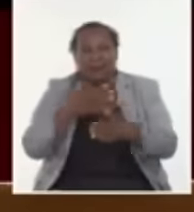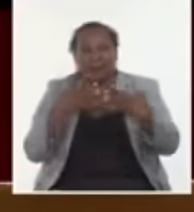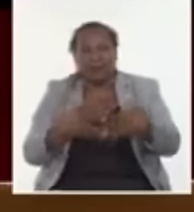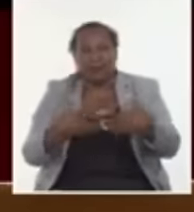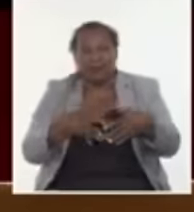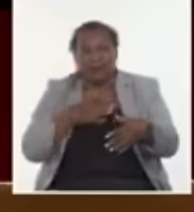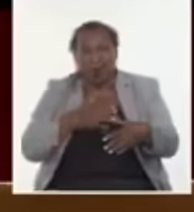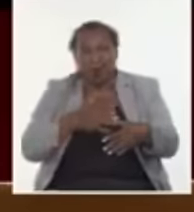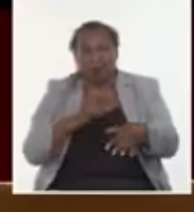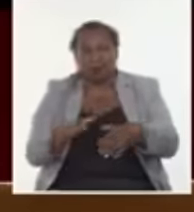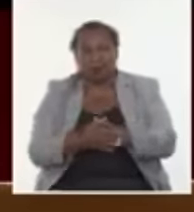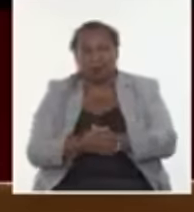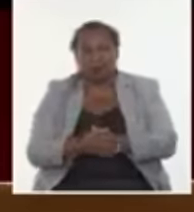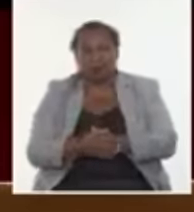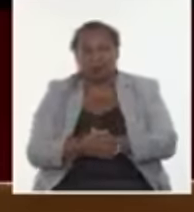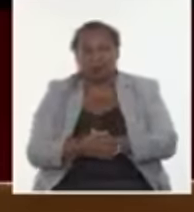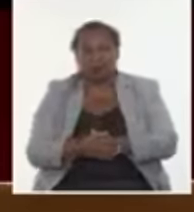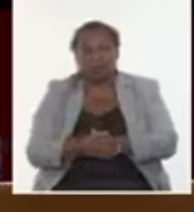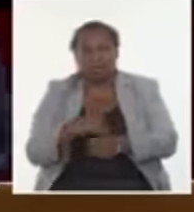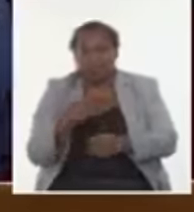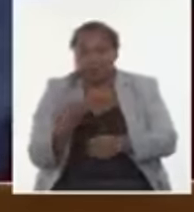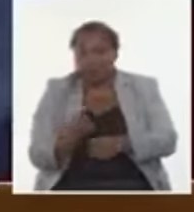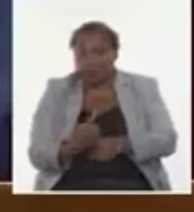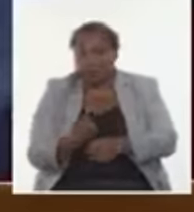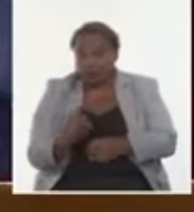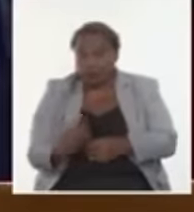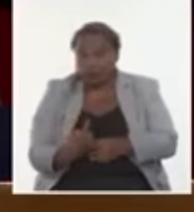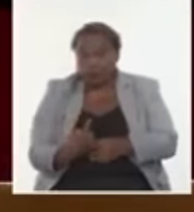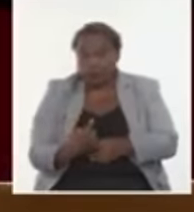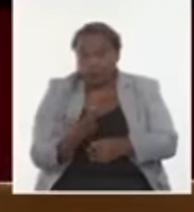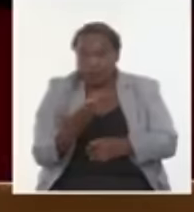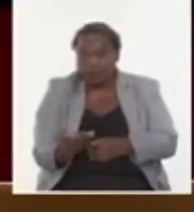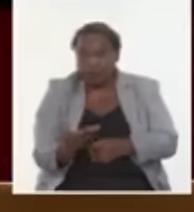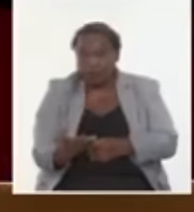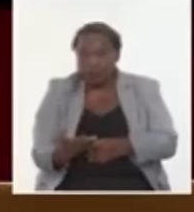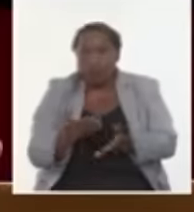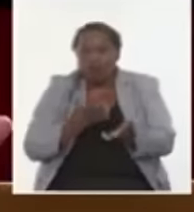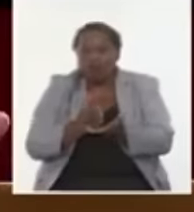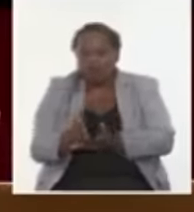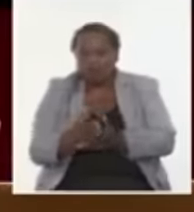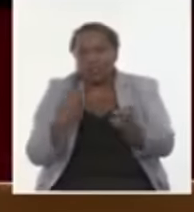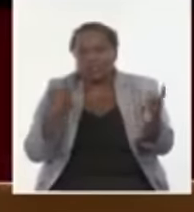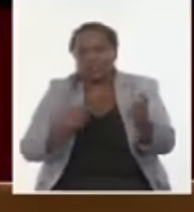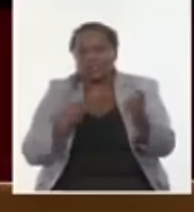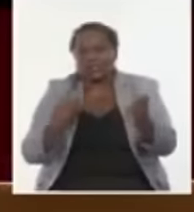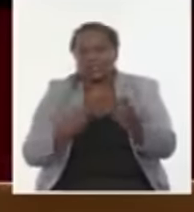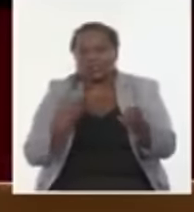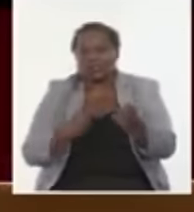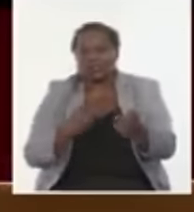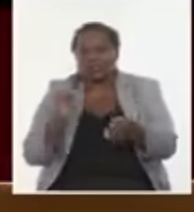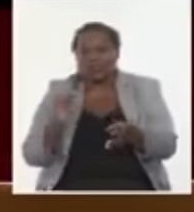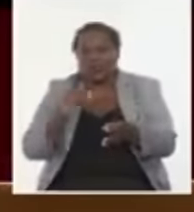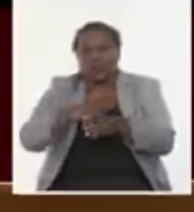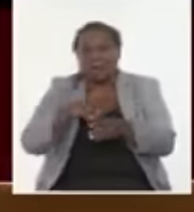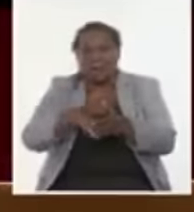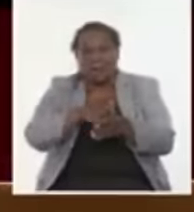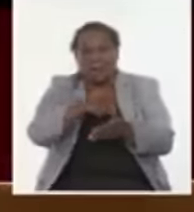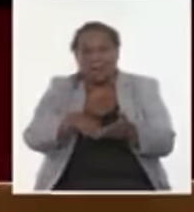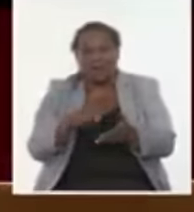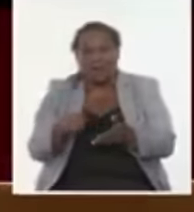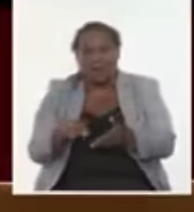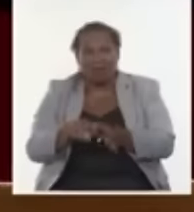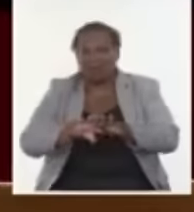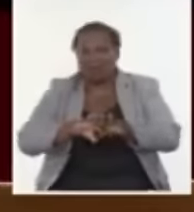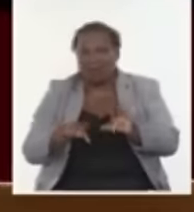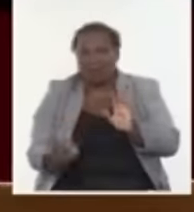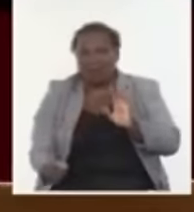propias. Entonces, nosotros queremos seguir librando esta pelea para lograr incorporar en el plan, ya que aparezca en